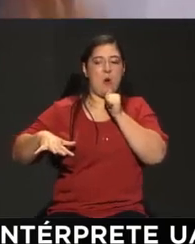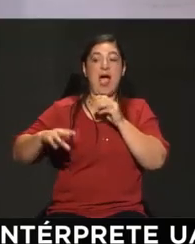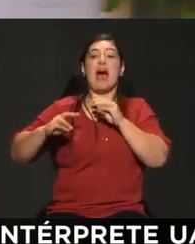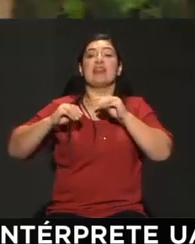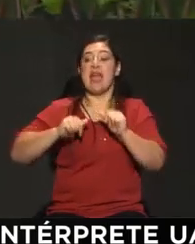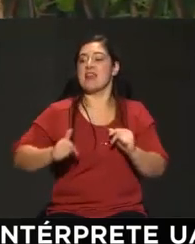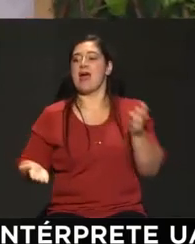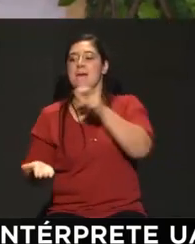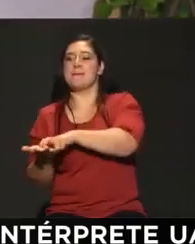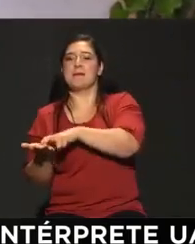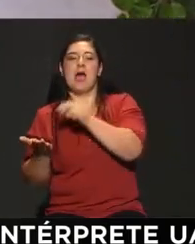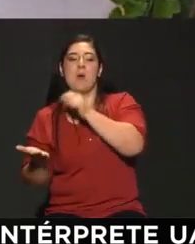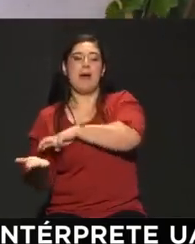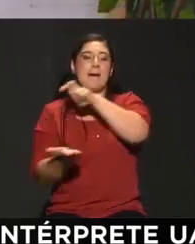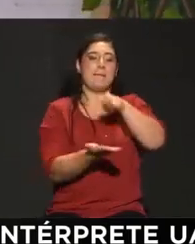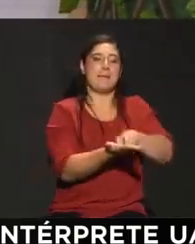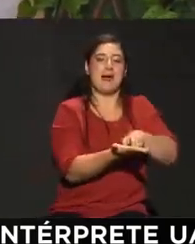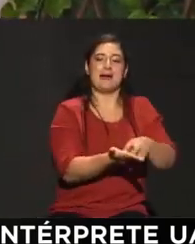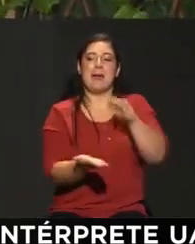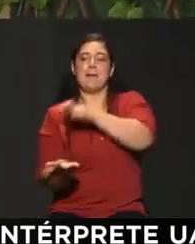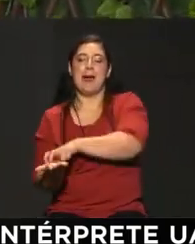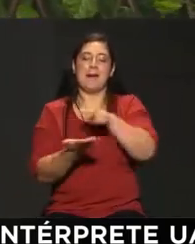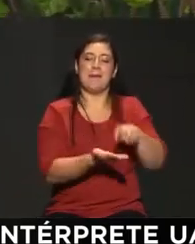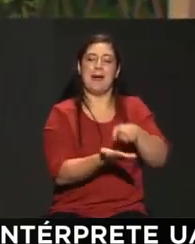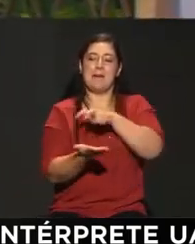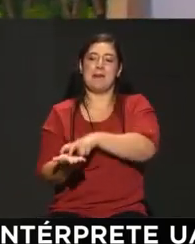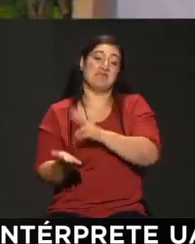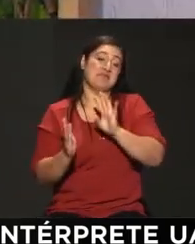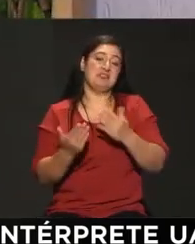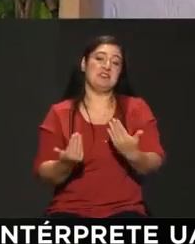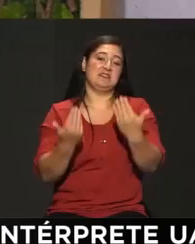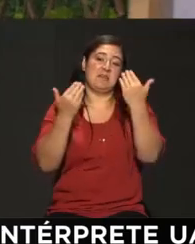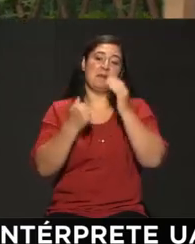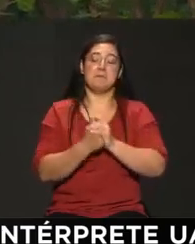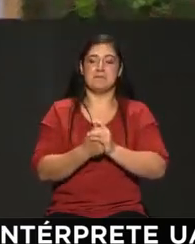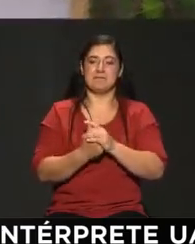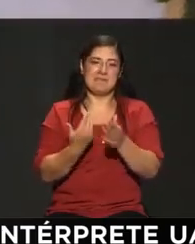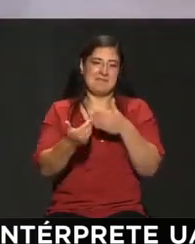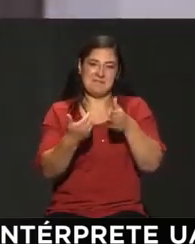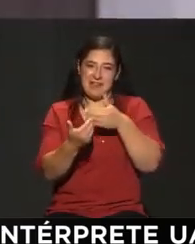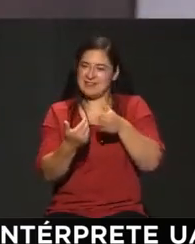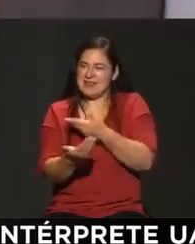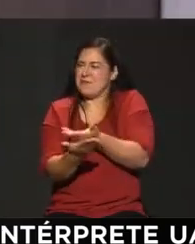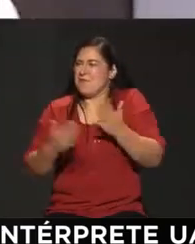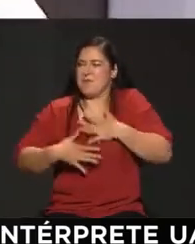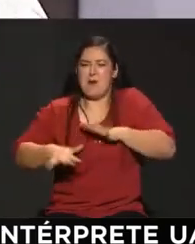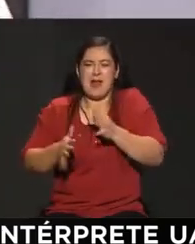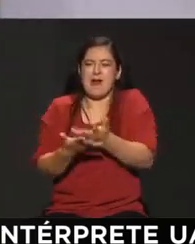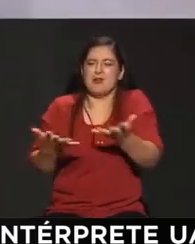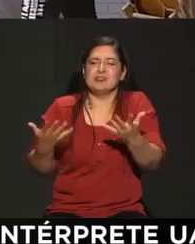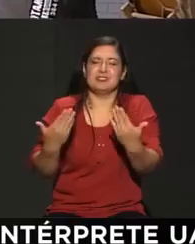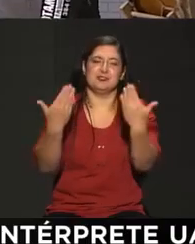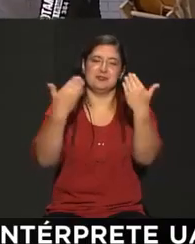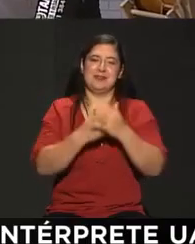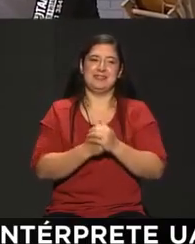tierra, agua. Así podemos jugar para que no nos limitemos por el elemento. Fácil, hágalo con lo que tenga. ¡Listo! Vea, gracias